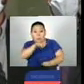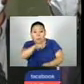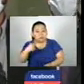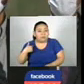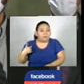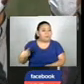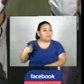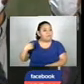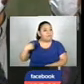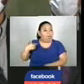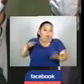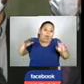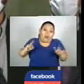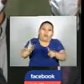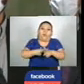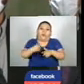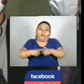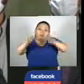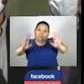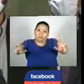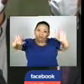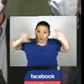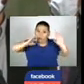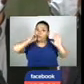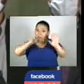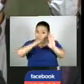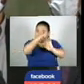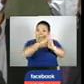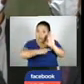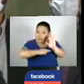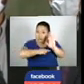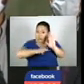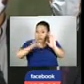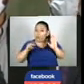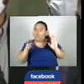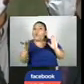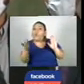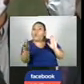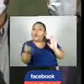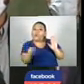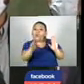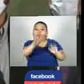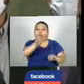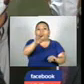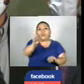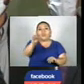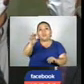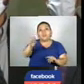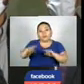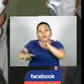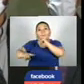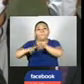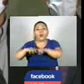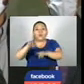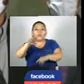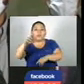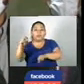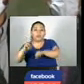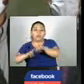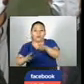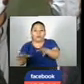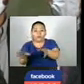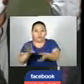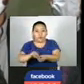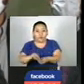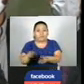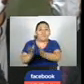medidas deberá ser sancionado, así lo expresa también el decreto, hasta con 200 salarios mínimos. Los siguientes 90